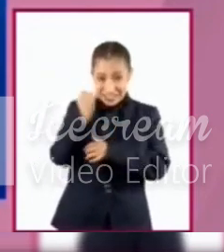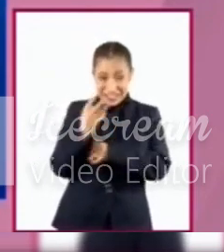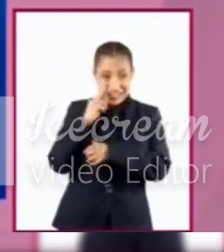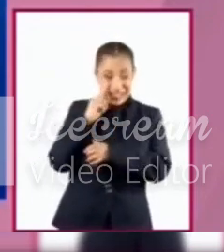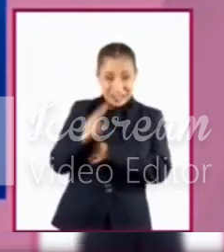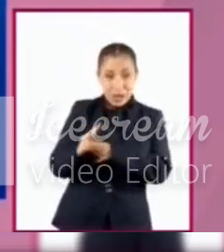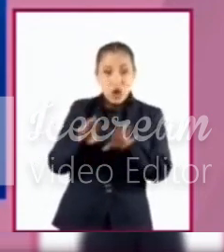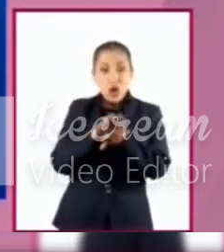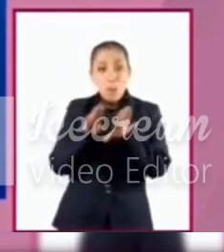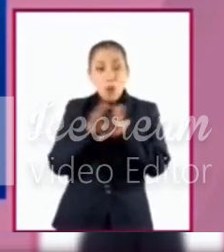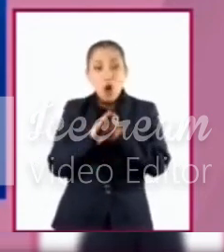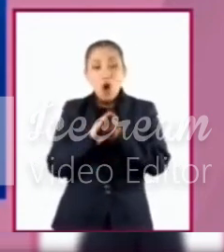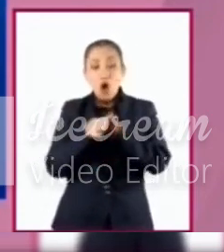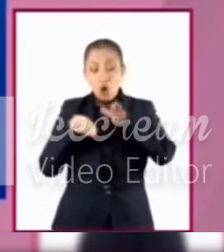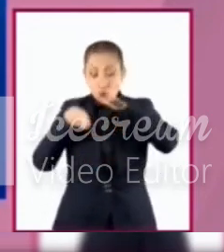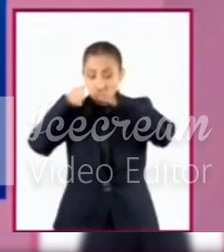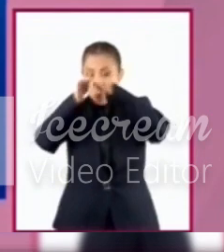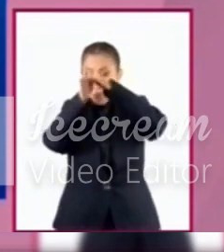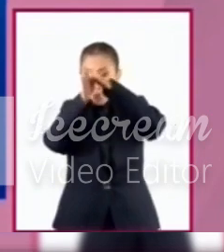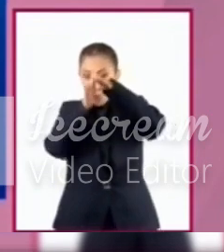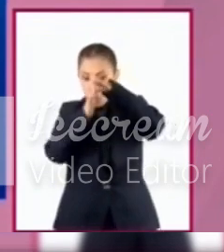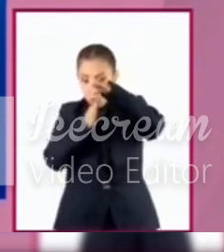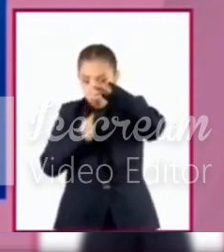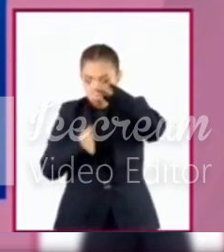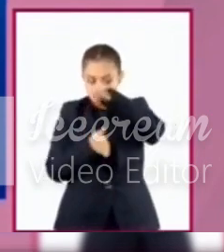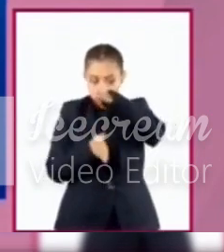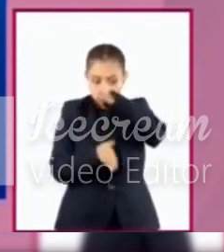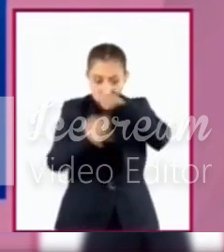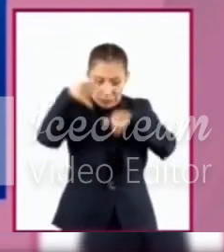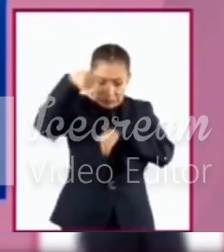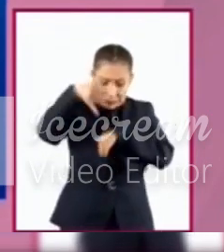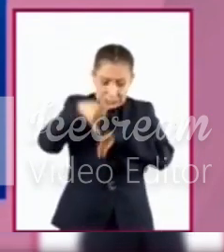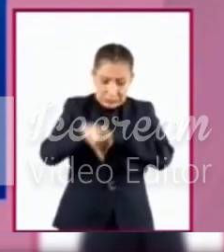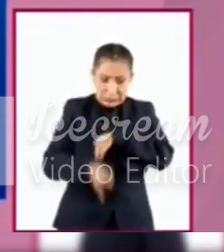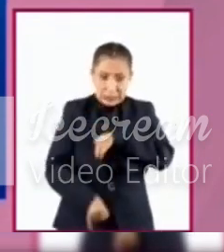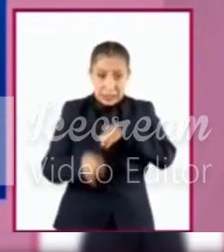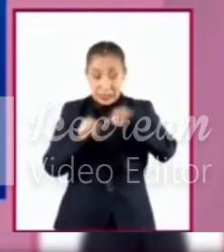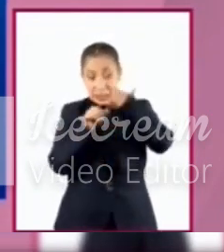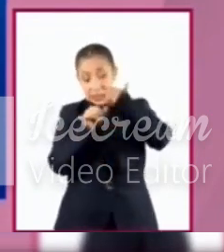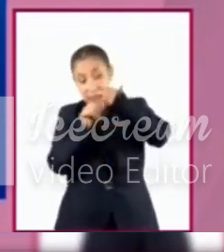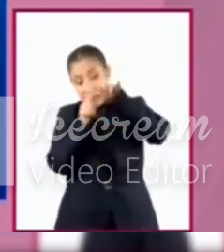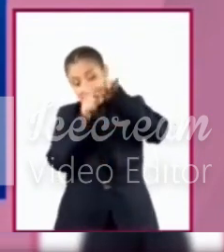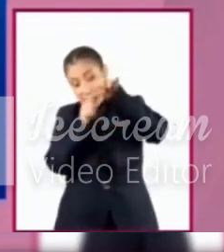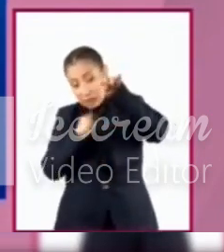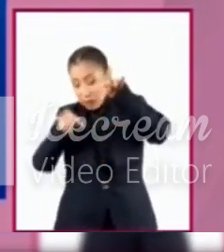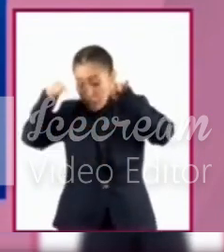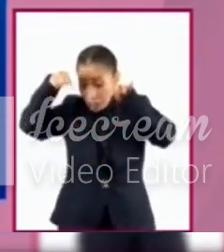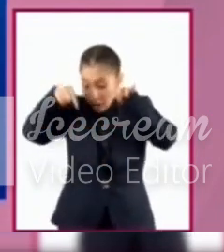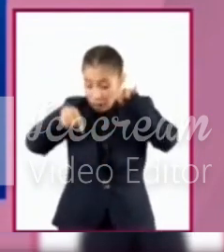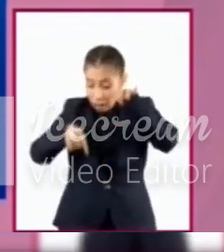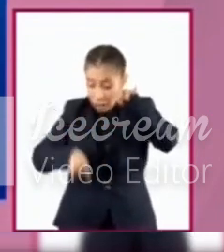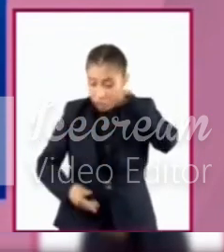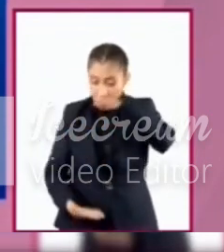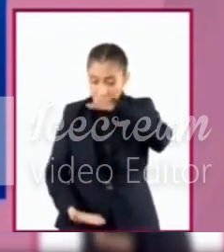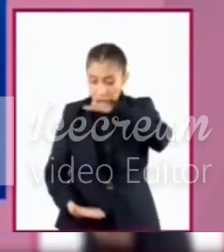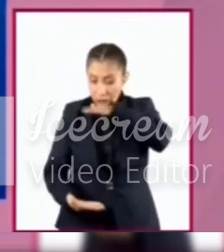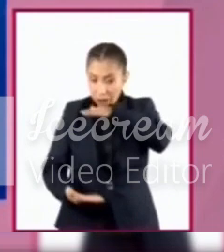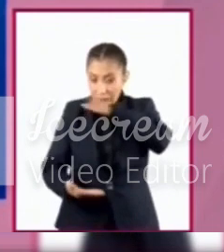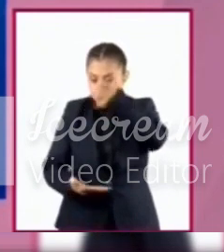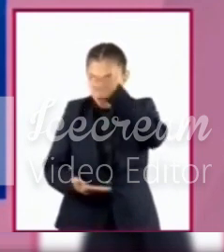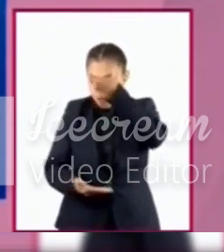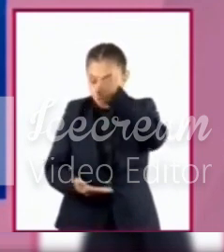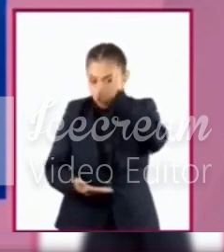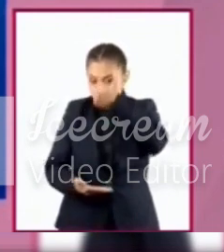podemos observar cómo el submarino desciende a mayor profundidad y que la distancia para llegar al fondo del mar es cada vez